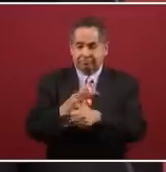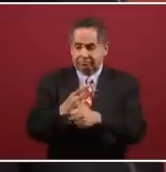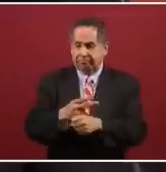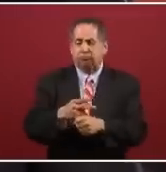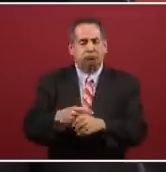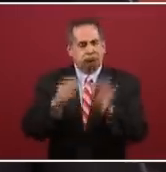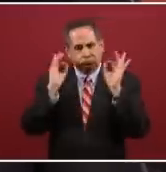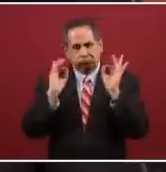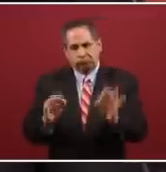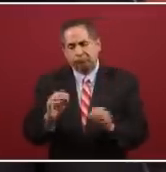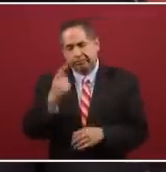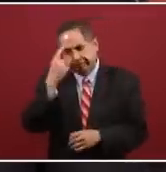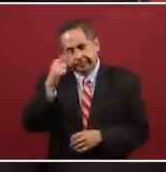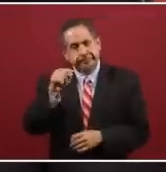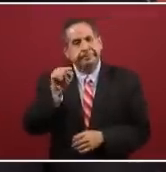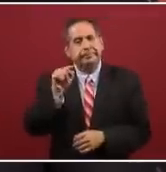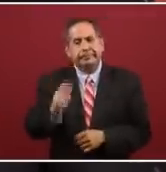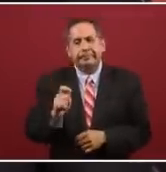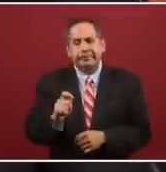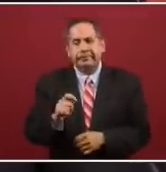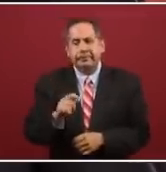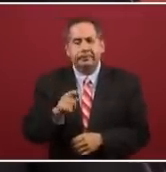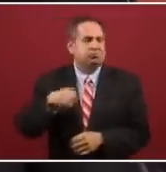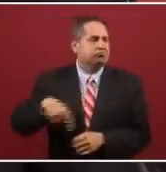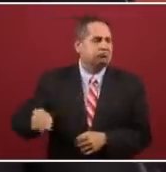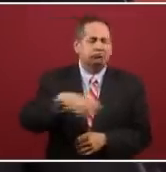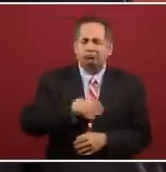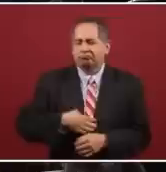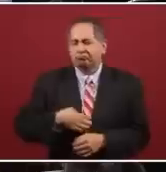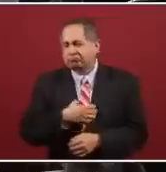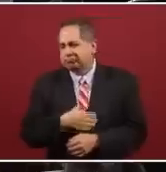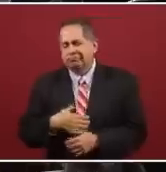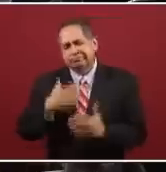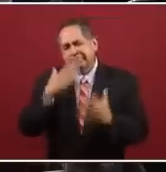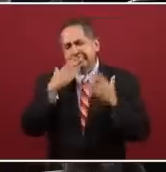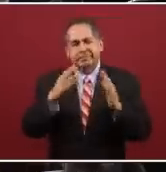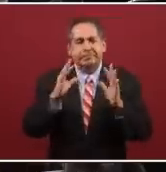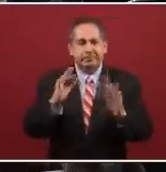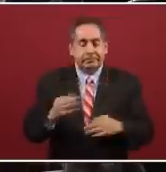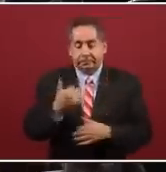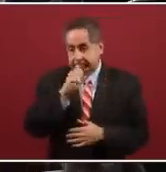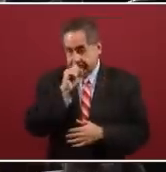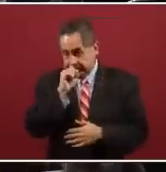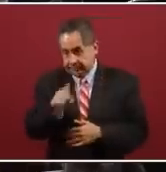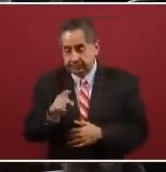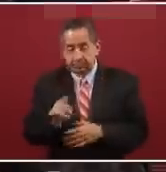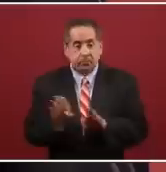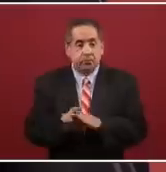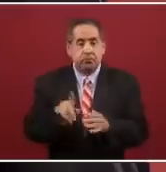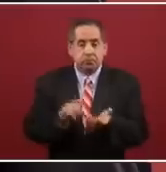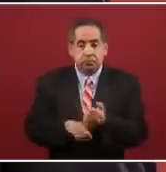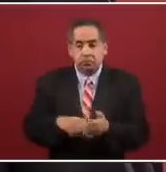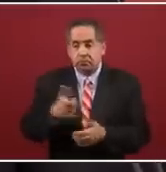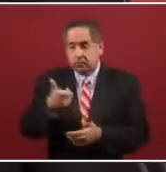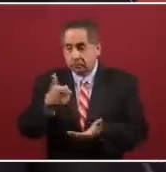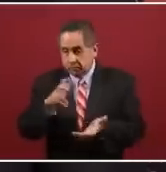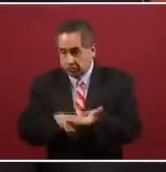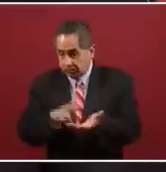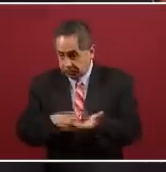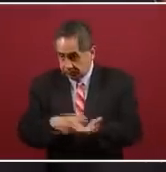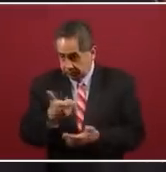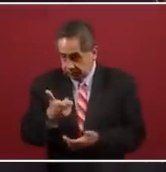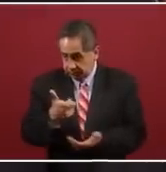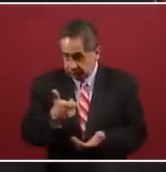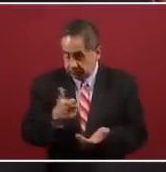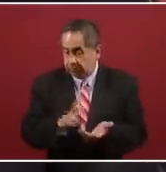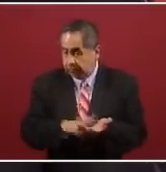para que estemos contentos todos. Y acerca de los costos, ¿sí?